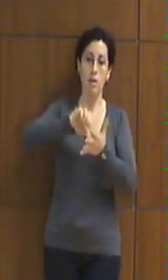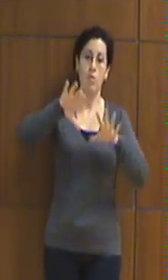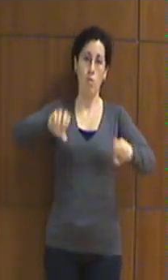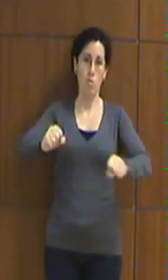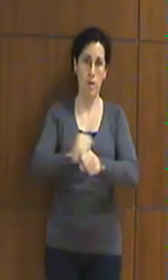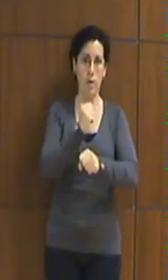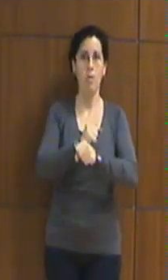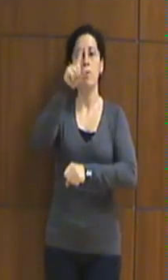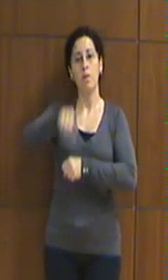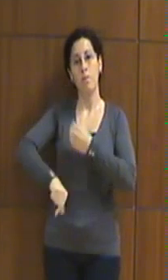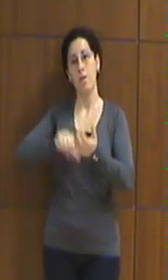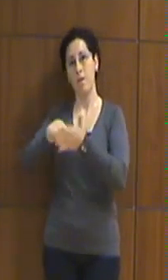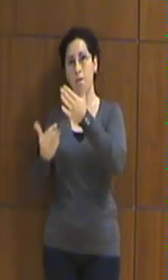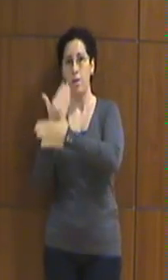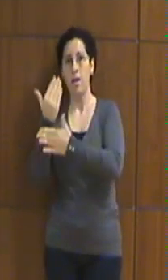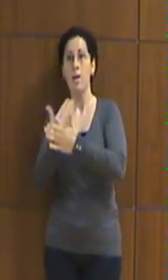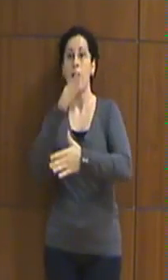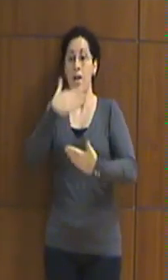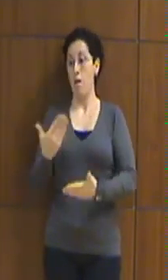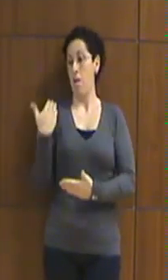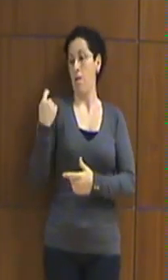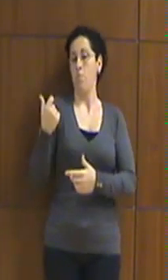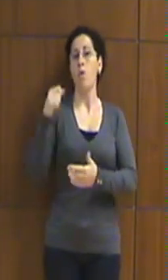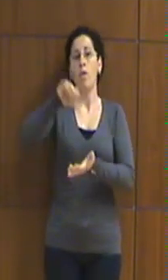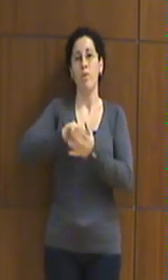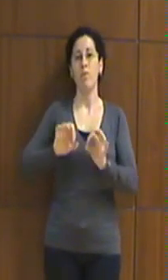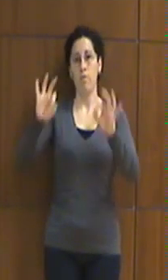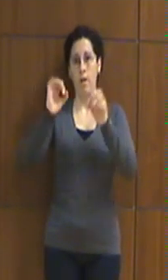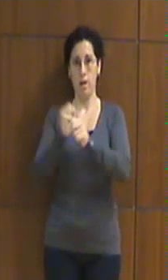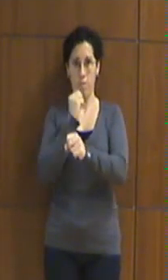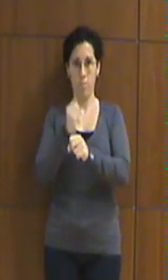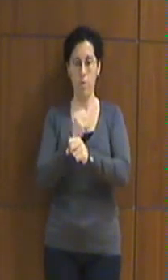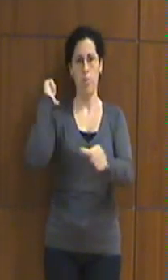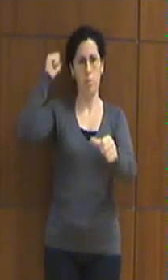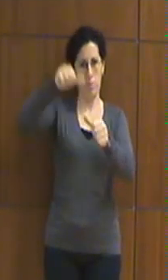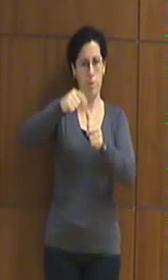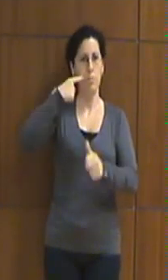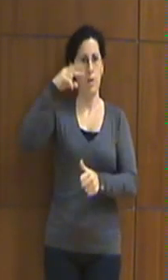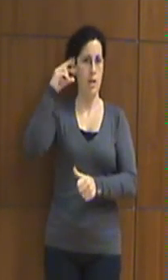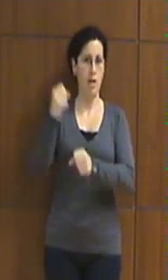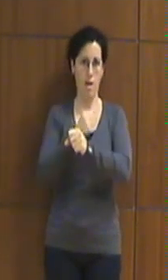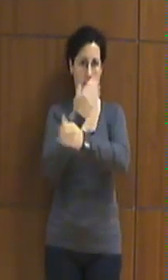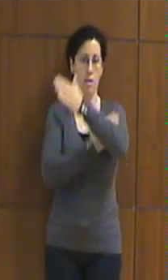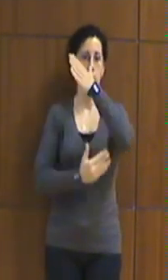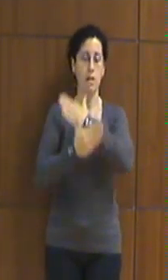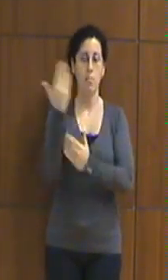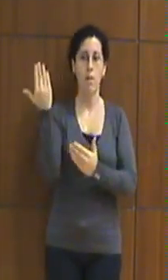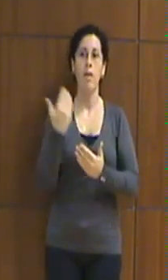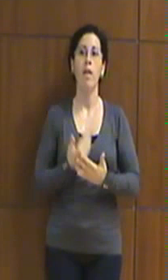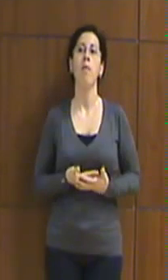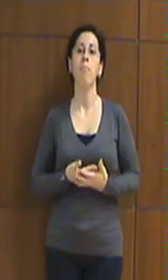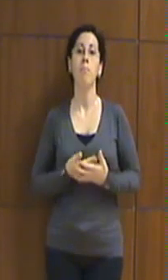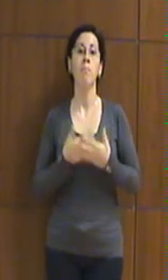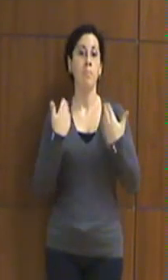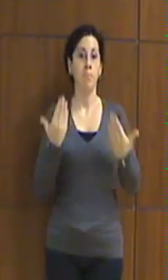de día y ahora últimamente en centro especial de empleo. Y bueno, pues un poco